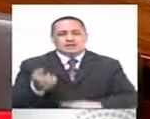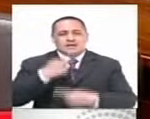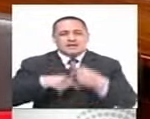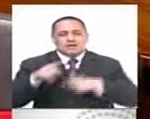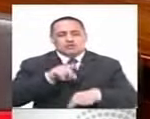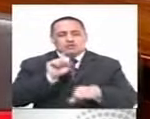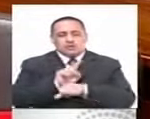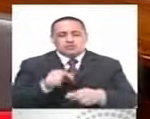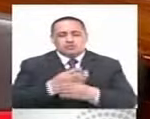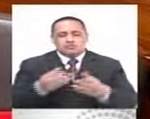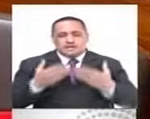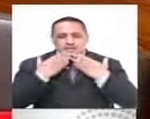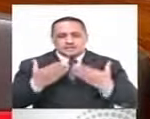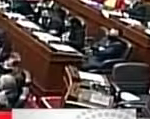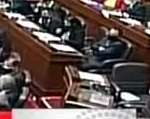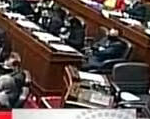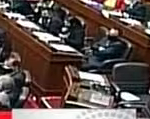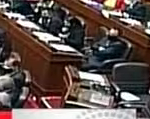de la educación. Muchas gracias.